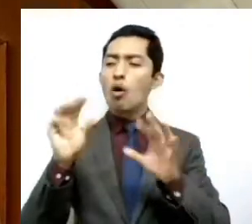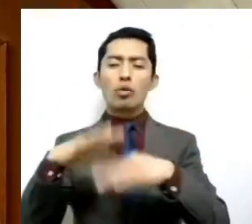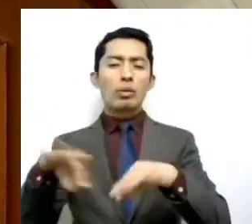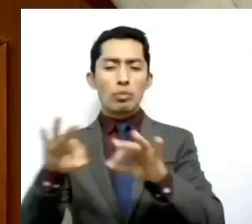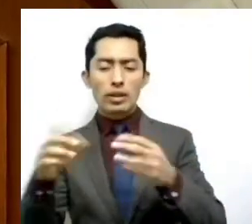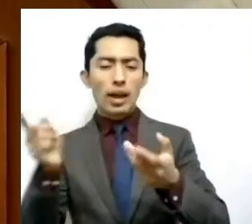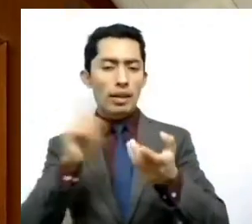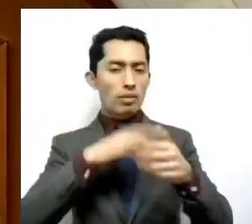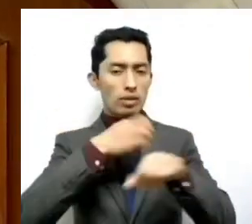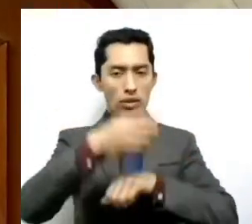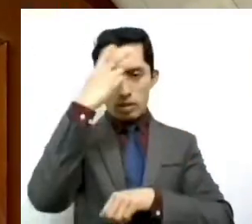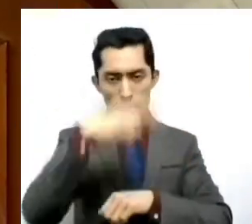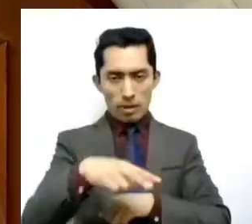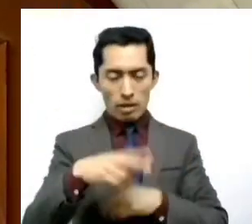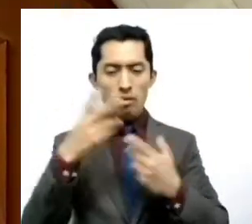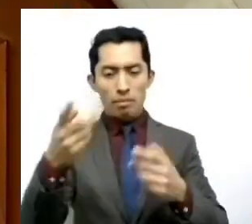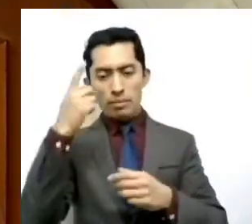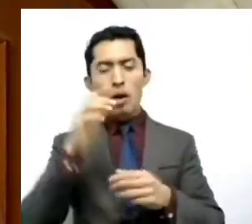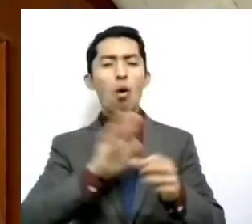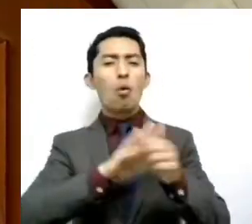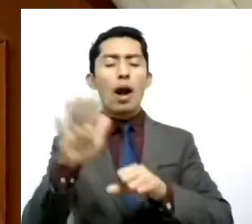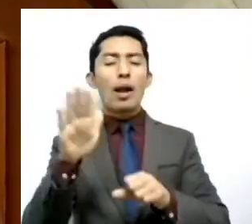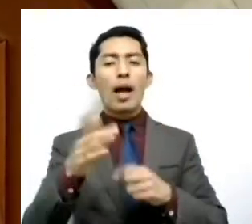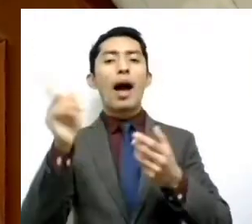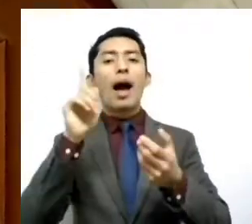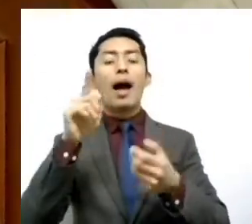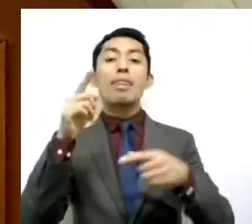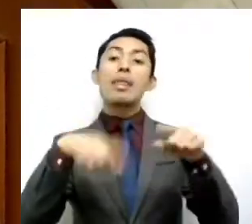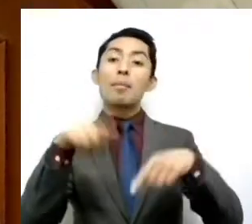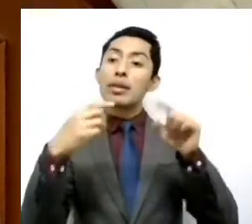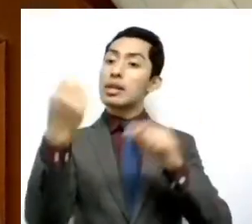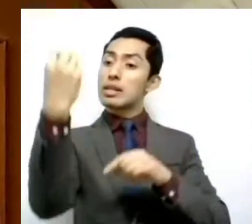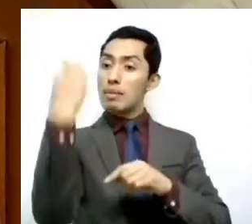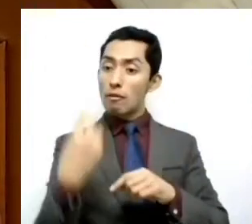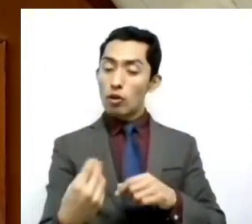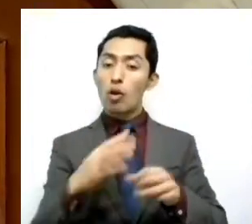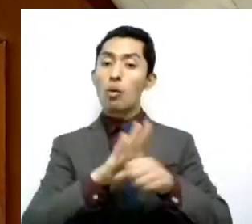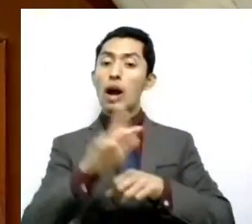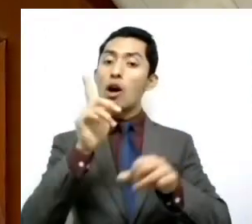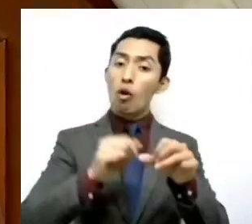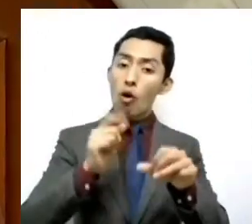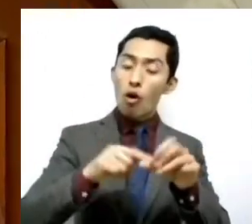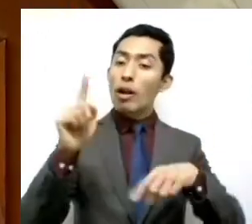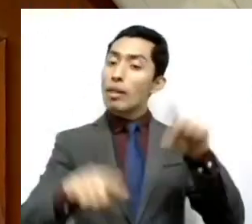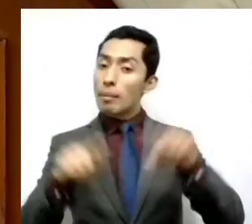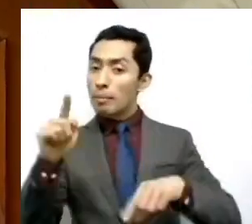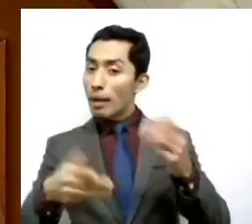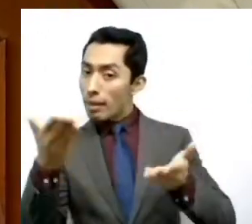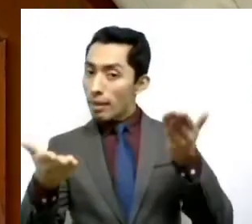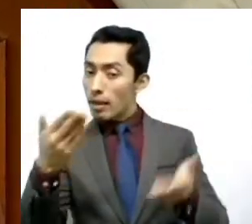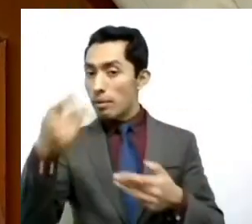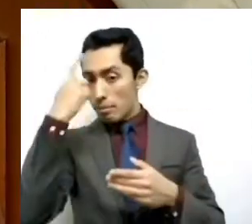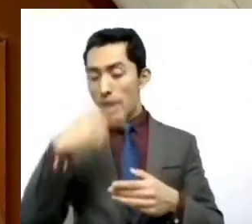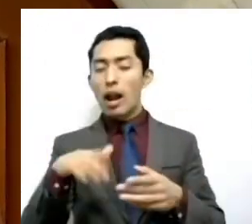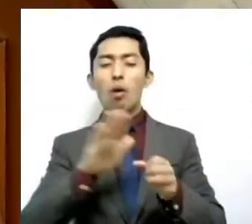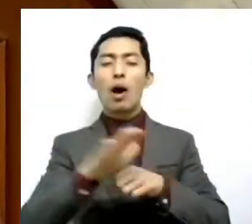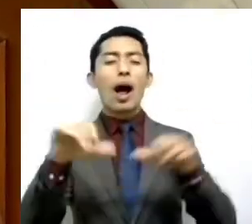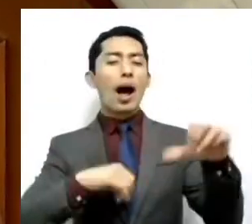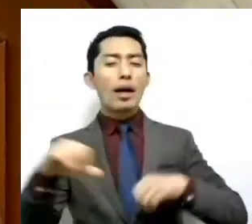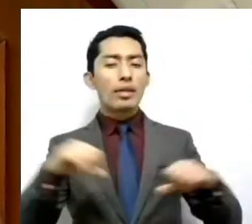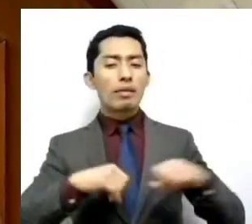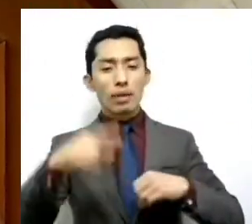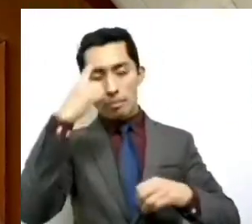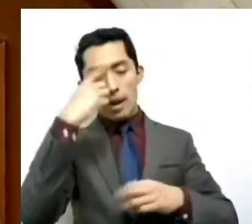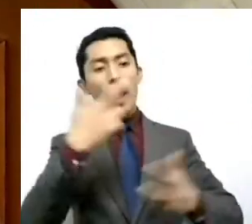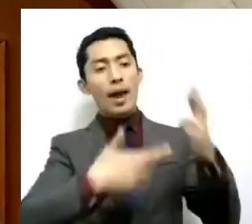de México, de conformidad con el semáforo de alerta epidemiológica, destacando la actividad relacionada con el regreso